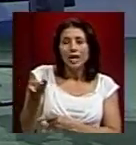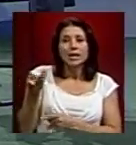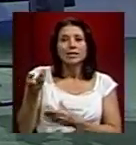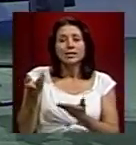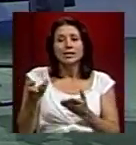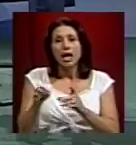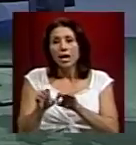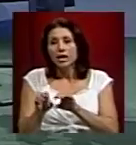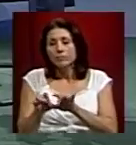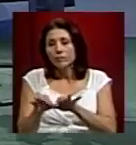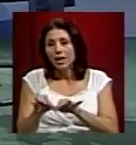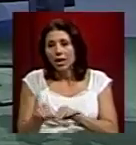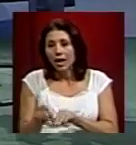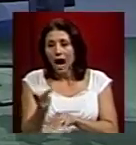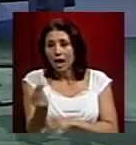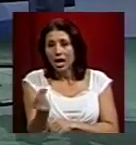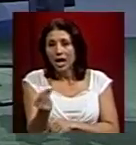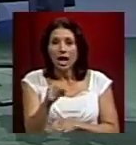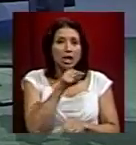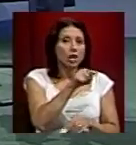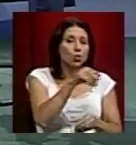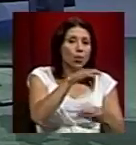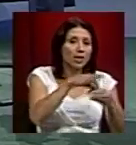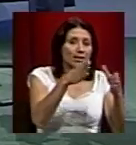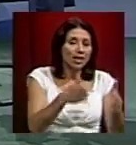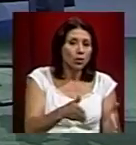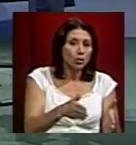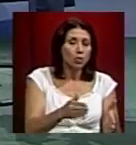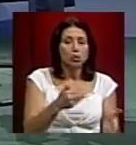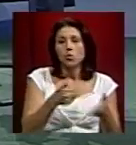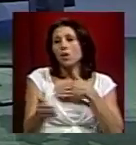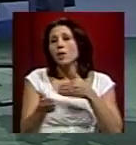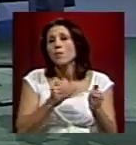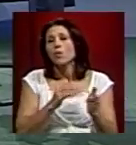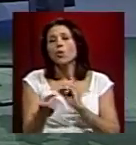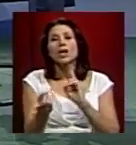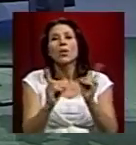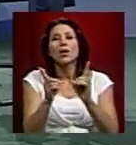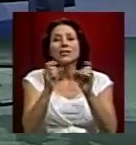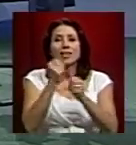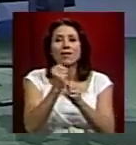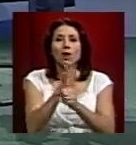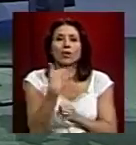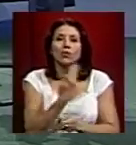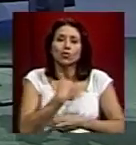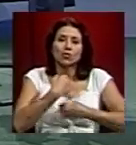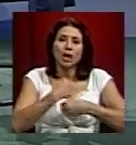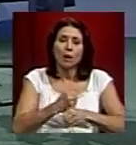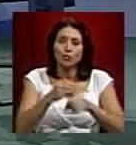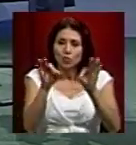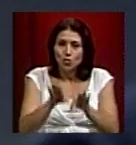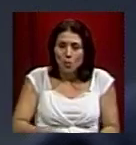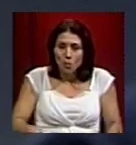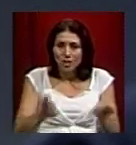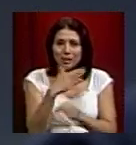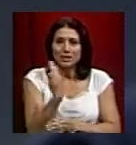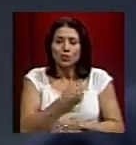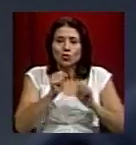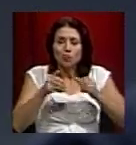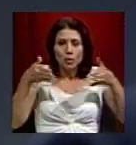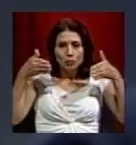eres agricultor, en fin, no importa el trabajo que hagamos, realmente eso es lo importante, que podemos especializarnos. Entonces los